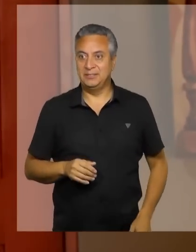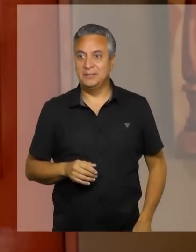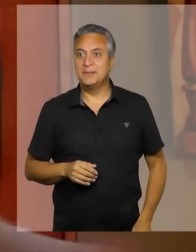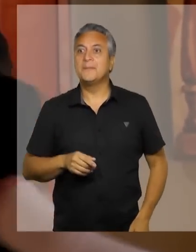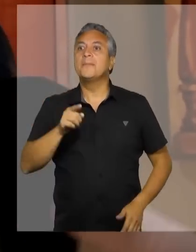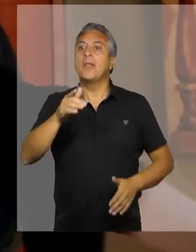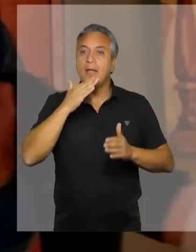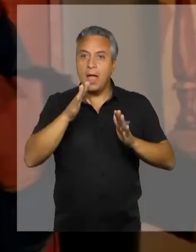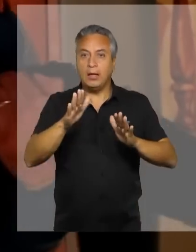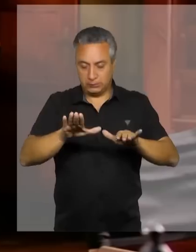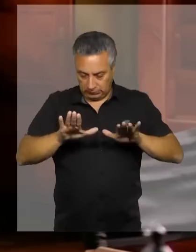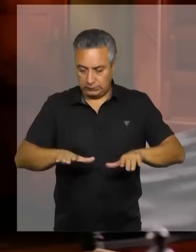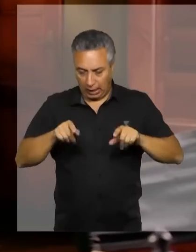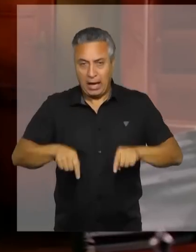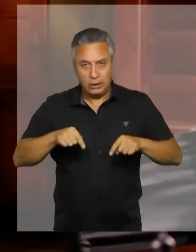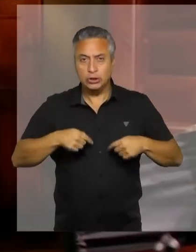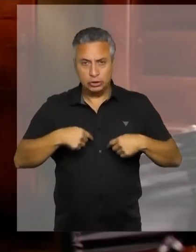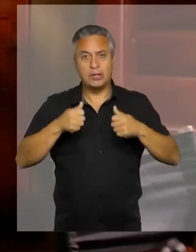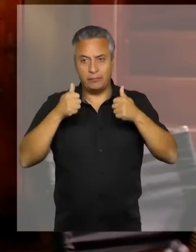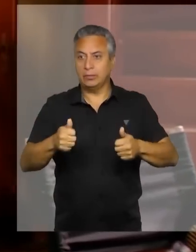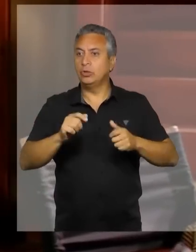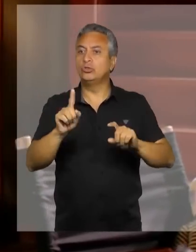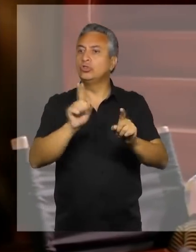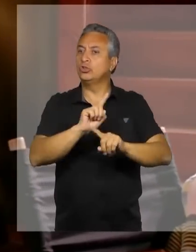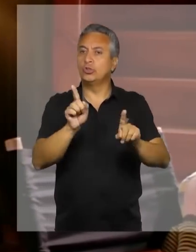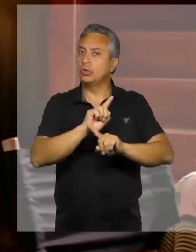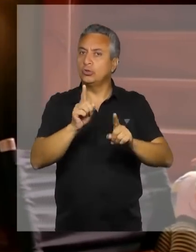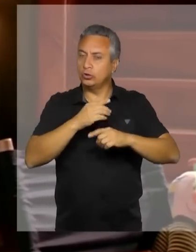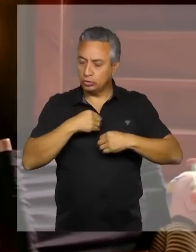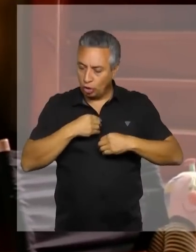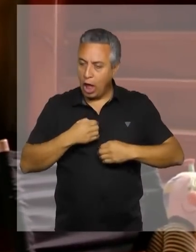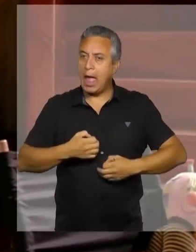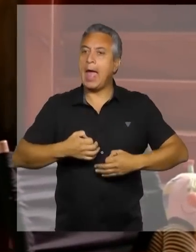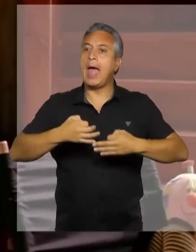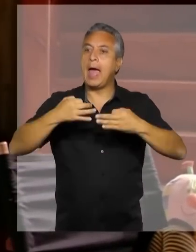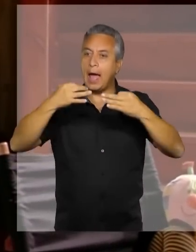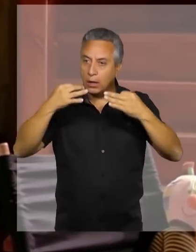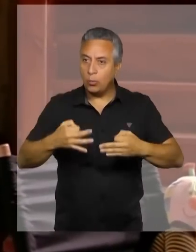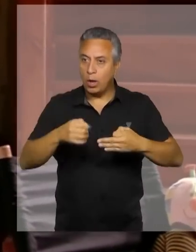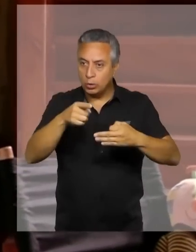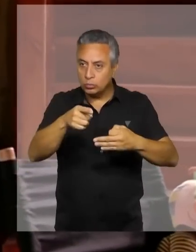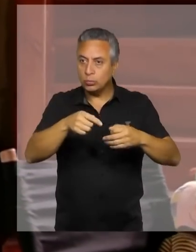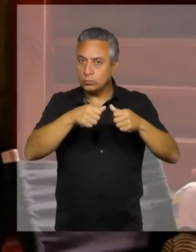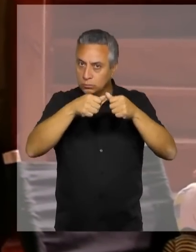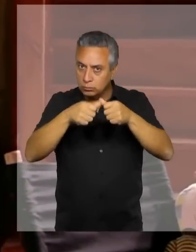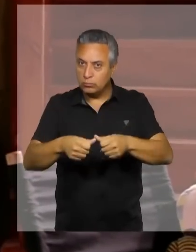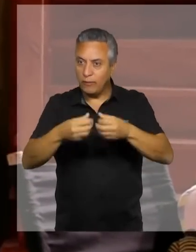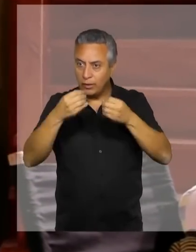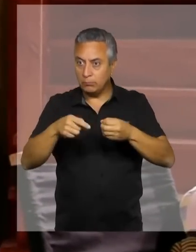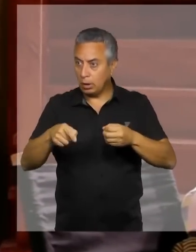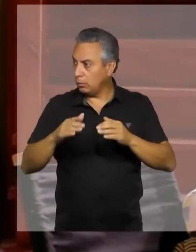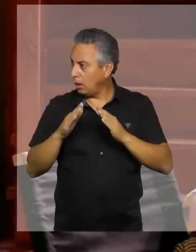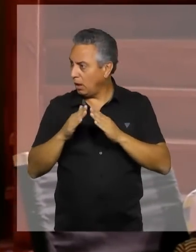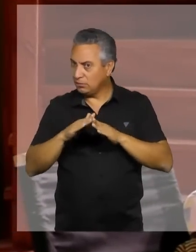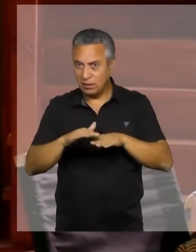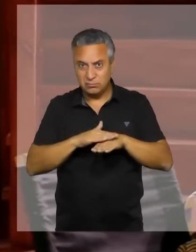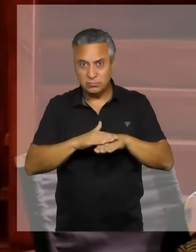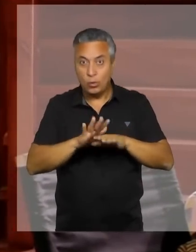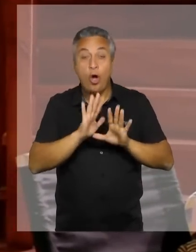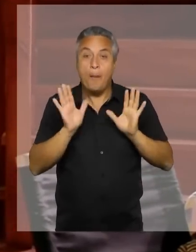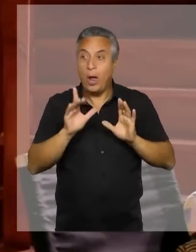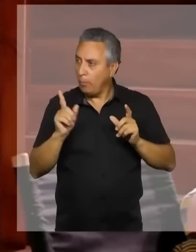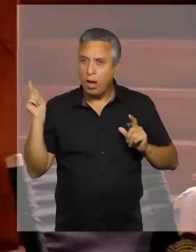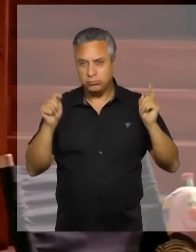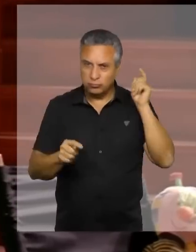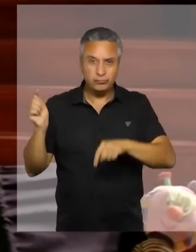Ya, déjame aquí nomás, si estamos bien. No, yo me tengo que asegurar que quedes bien. ¿No hay nadie en la casa? No, pero van a llegar en cualquier momento. Por eso